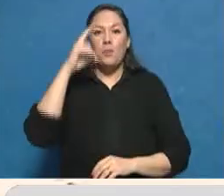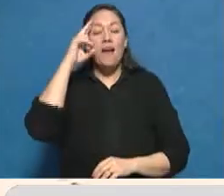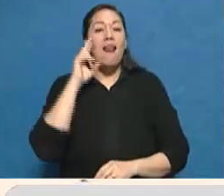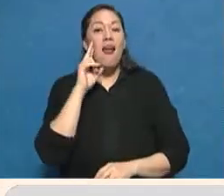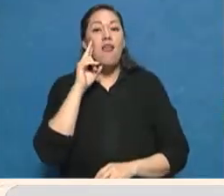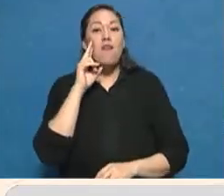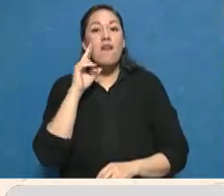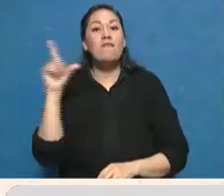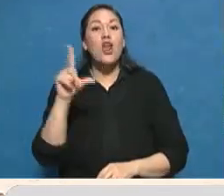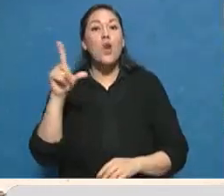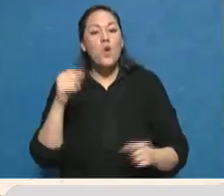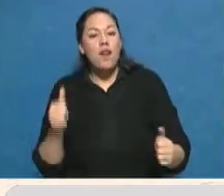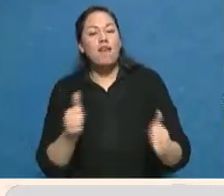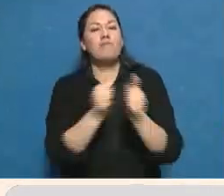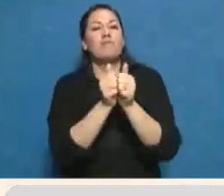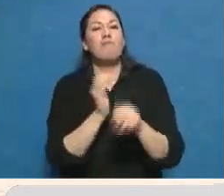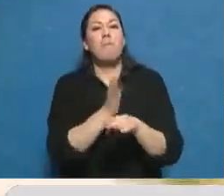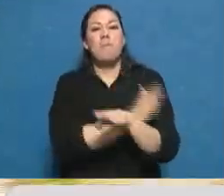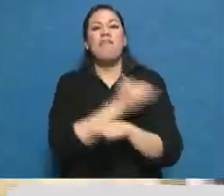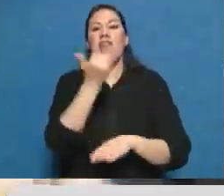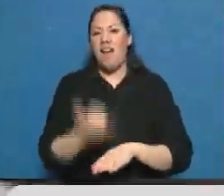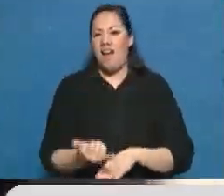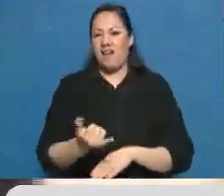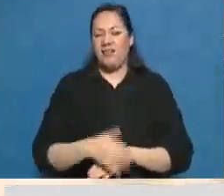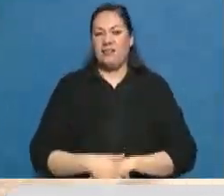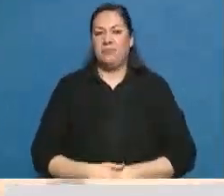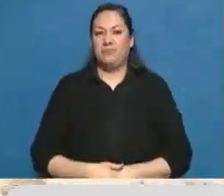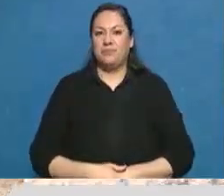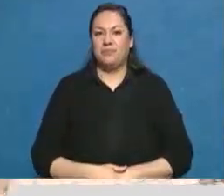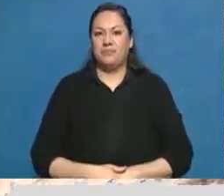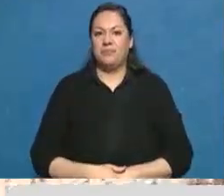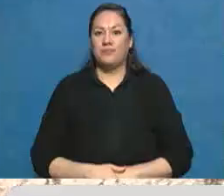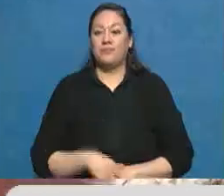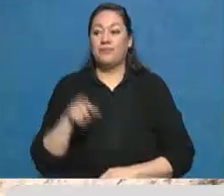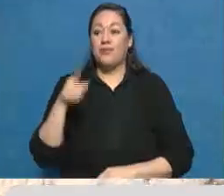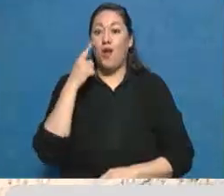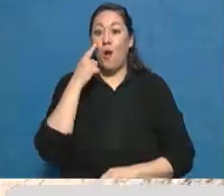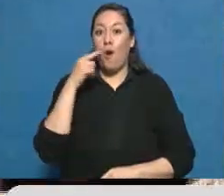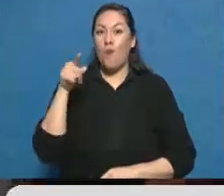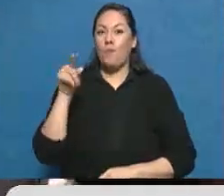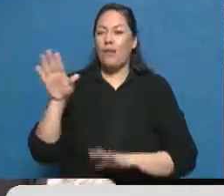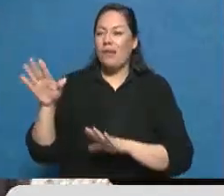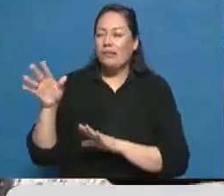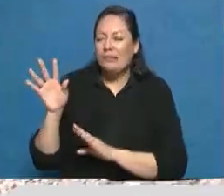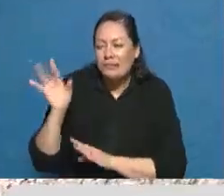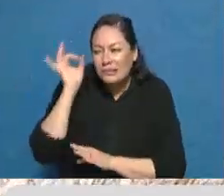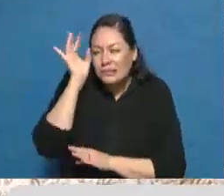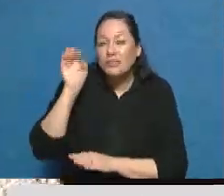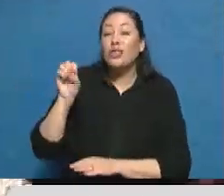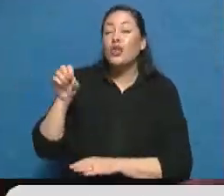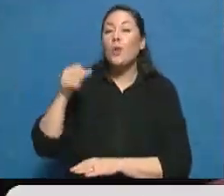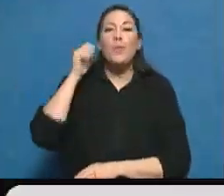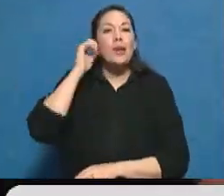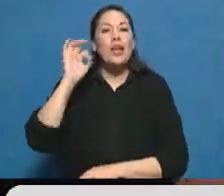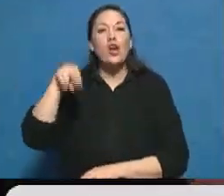el próximo lunes tiene toda una previa. Como por ejemplo, estamos viendo en este momento al señor que lo vamos a molestar. ¿Cómo es su nombre?